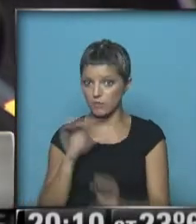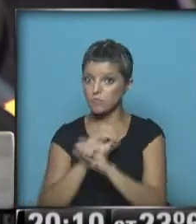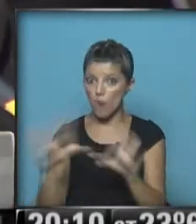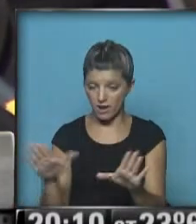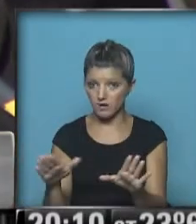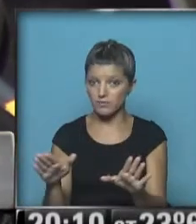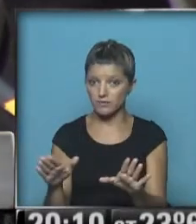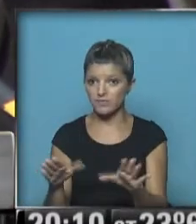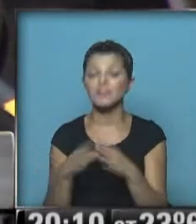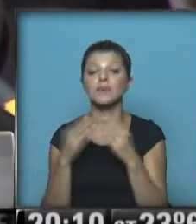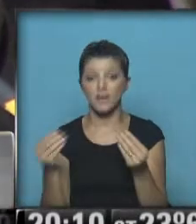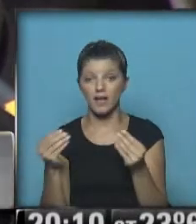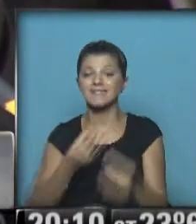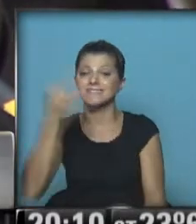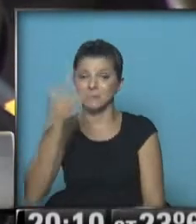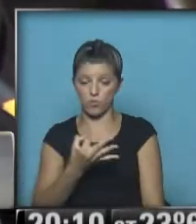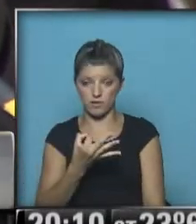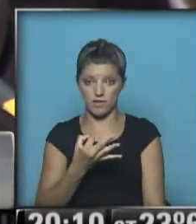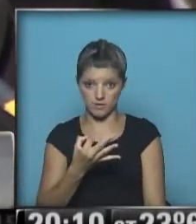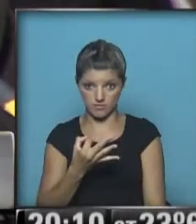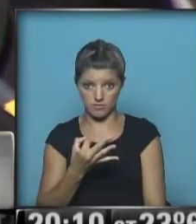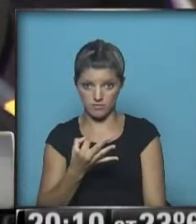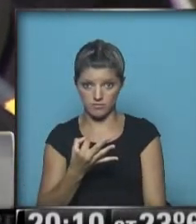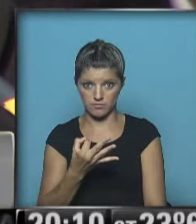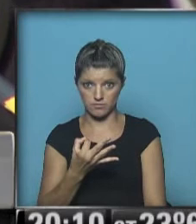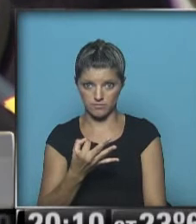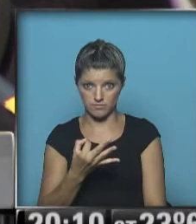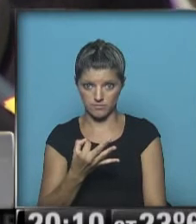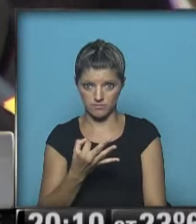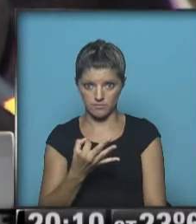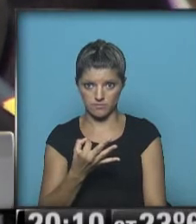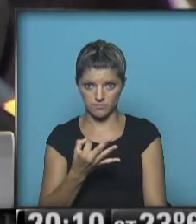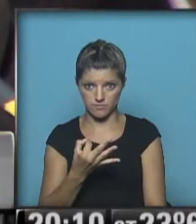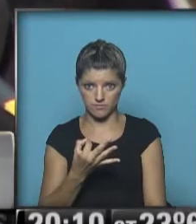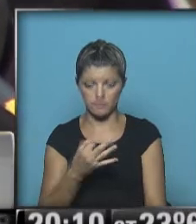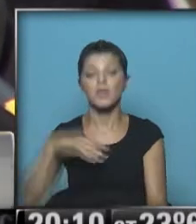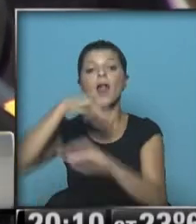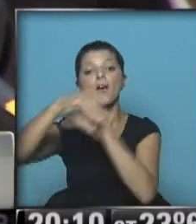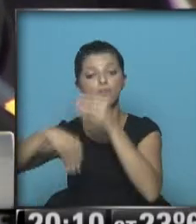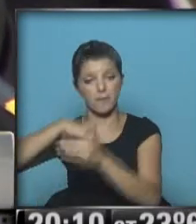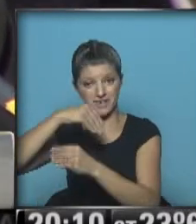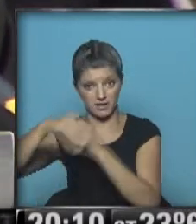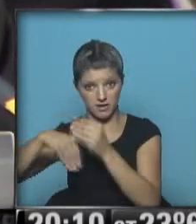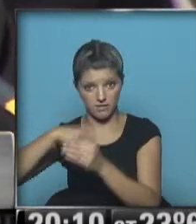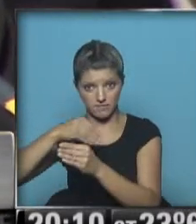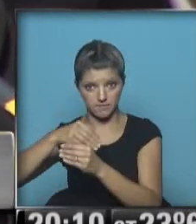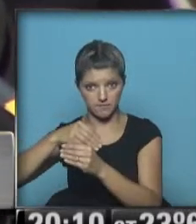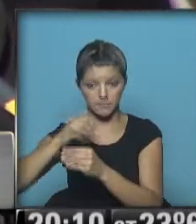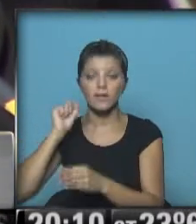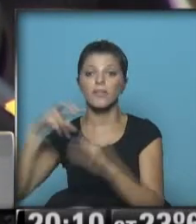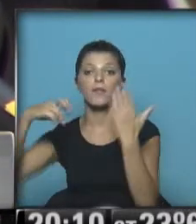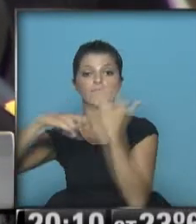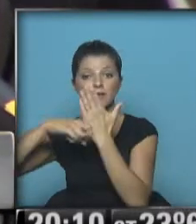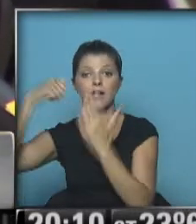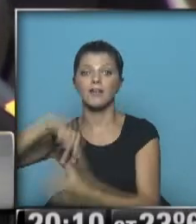cerca y que hace a la seguridad propia el resto de la familia desde el doctor